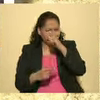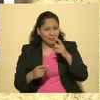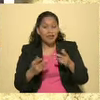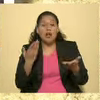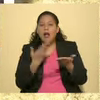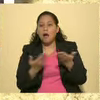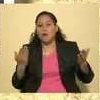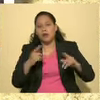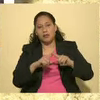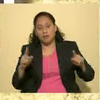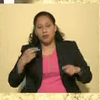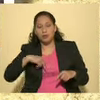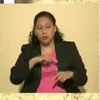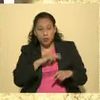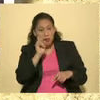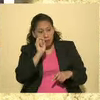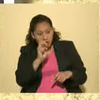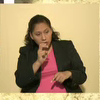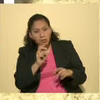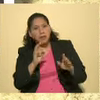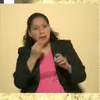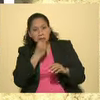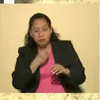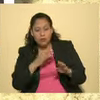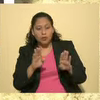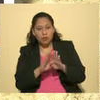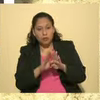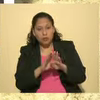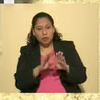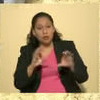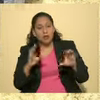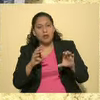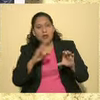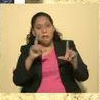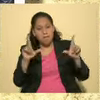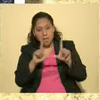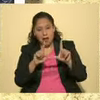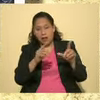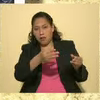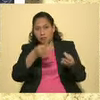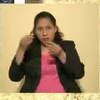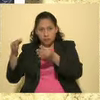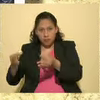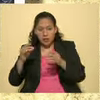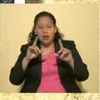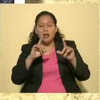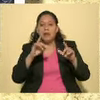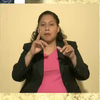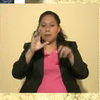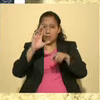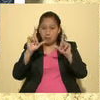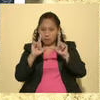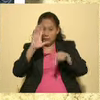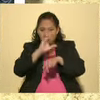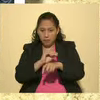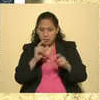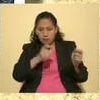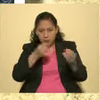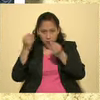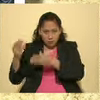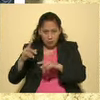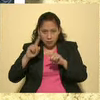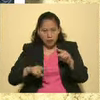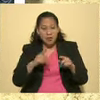sucede? Detenemos una unidad, la inmovilizamos. ¿Qué quiere decir movilizar? Le quitas la placa, le quitas el tarjetón, le pegas un sello que